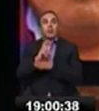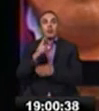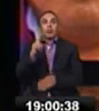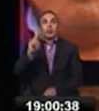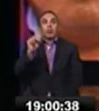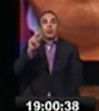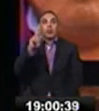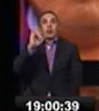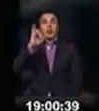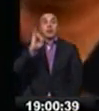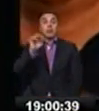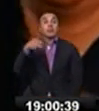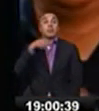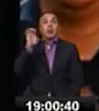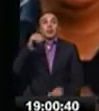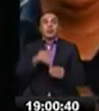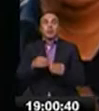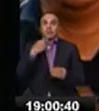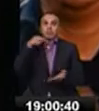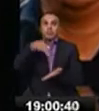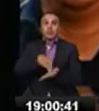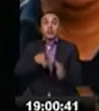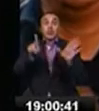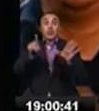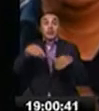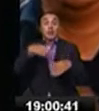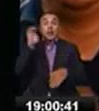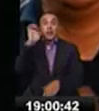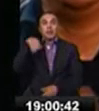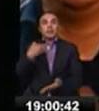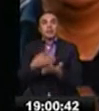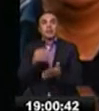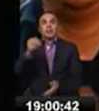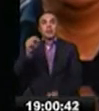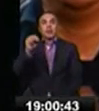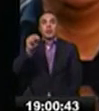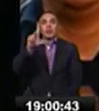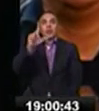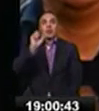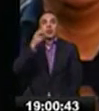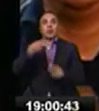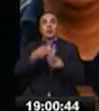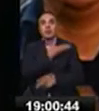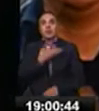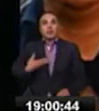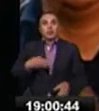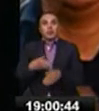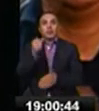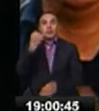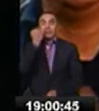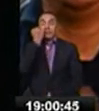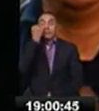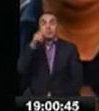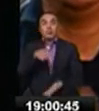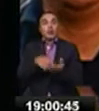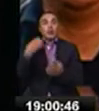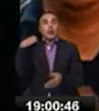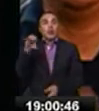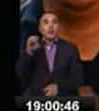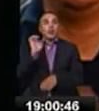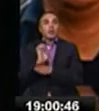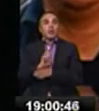se retomarán las comparecencias. El 6 de ese mes deberá acudir Manuel Chukchilán, expresidente de la Federación de Indígenas Evangélicos del